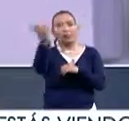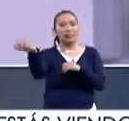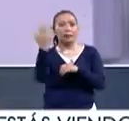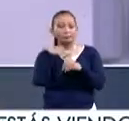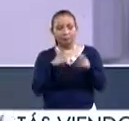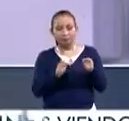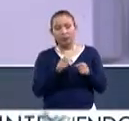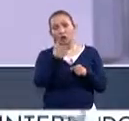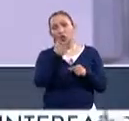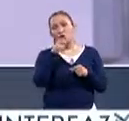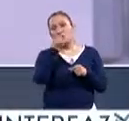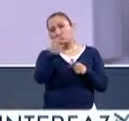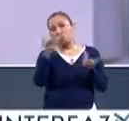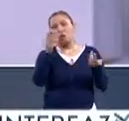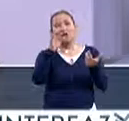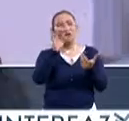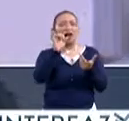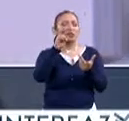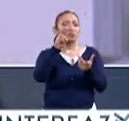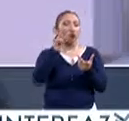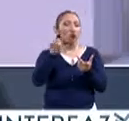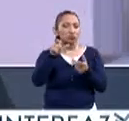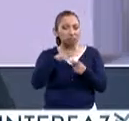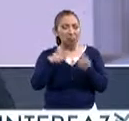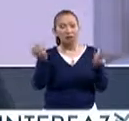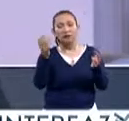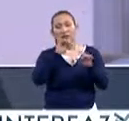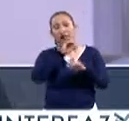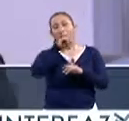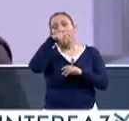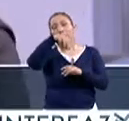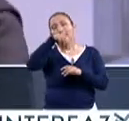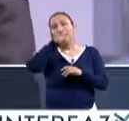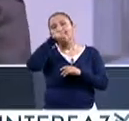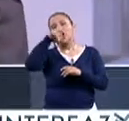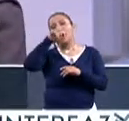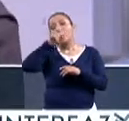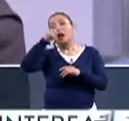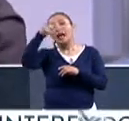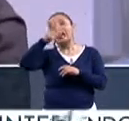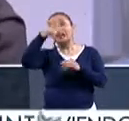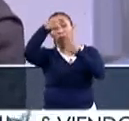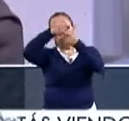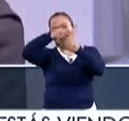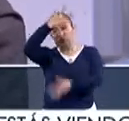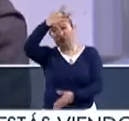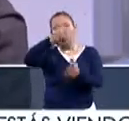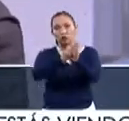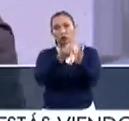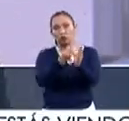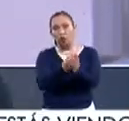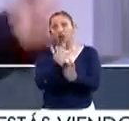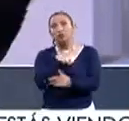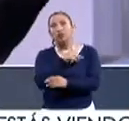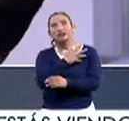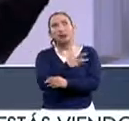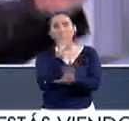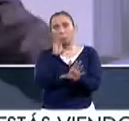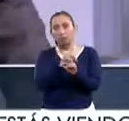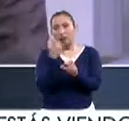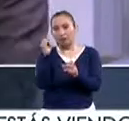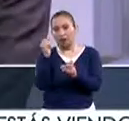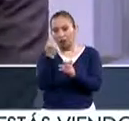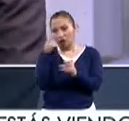buscador una plataforma méxico equis y ahí sale el listado de todos nuestros músculos nosotros tenemos en el